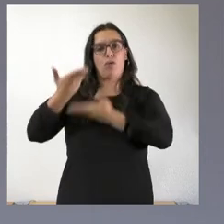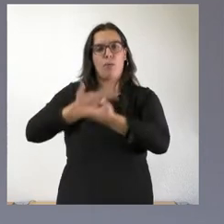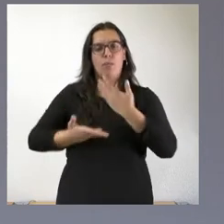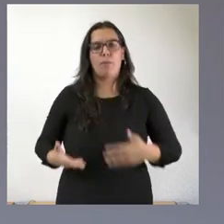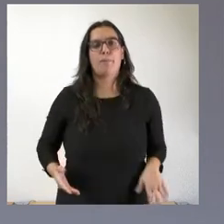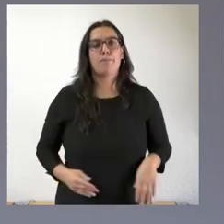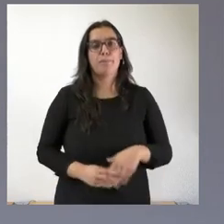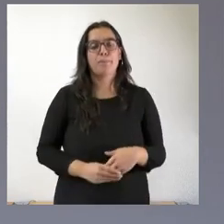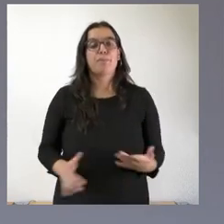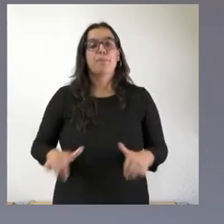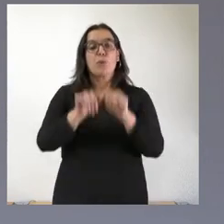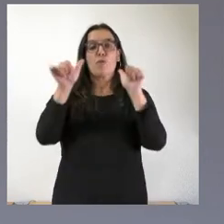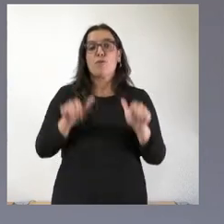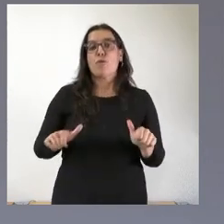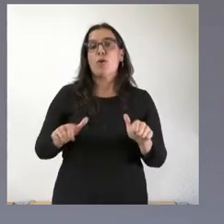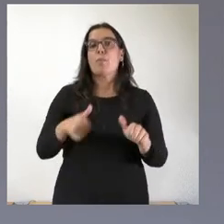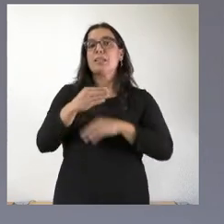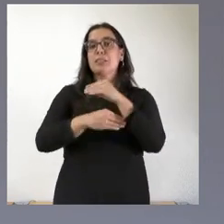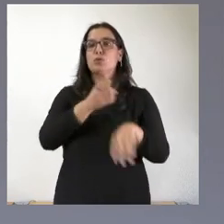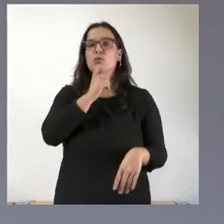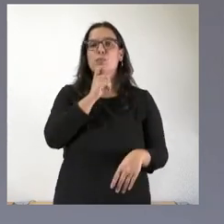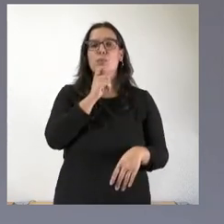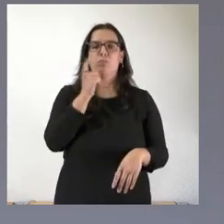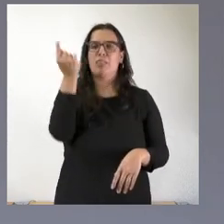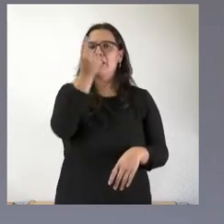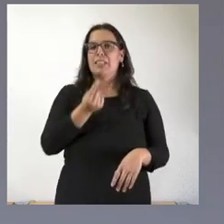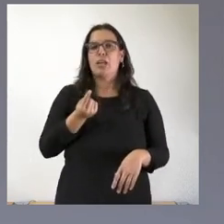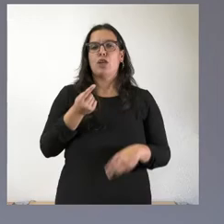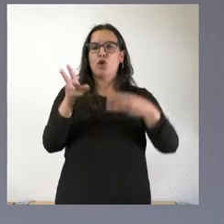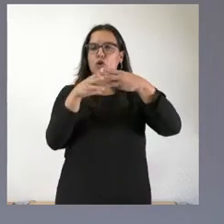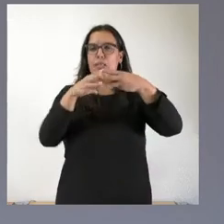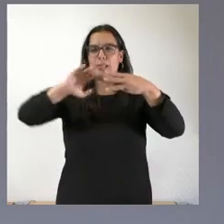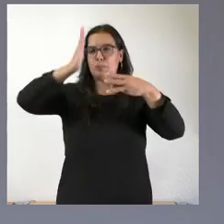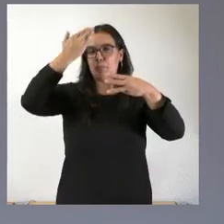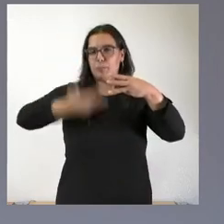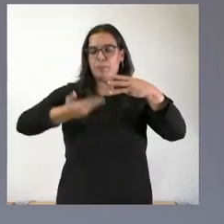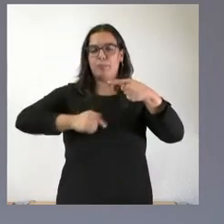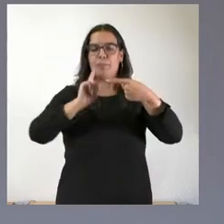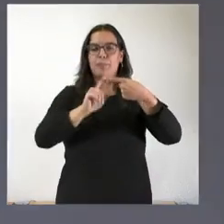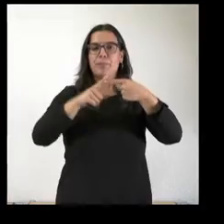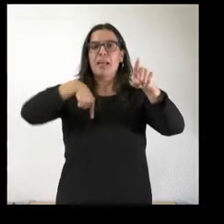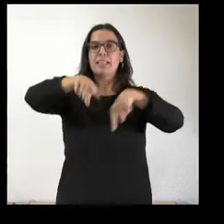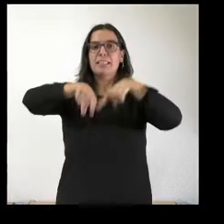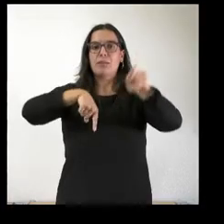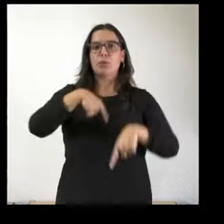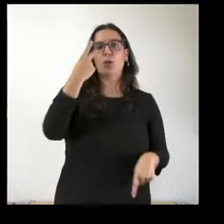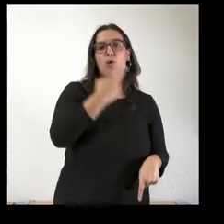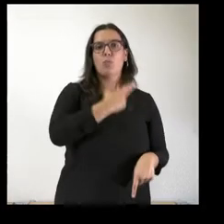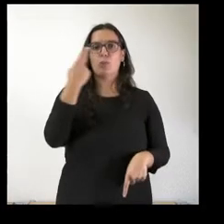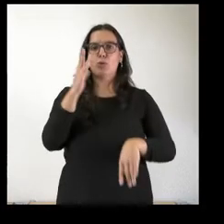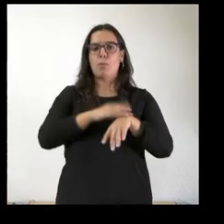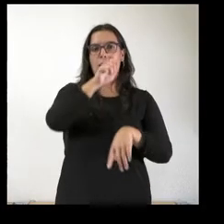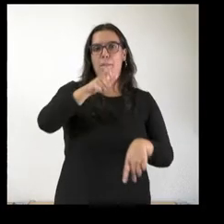Para esa configuración se han diseñado una planificación con tres ejes estratégicos. El primero, un transporte comprometido con la